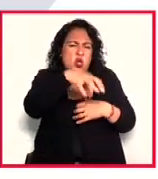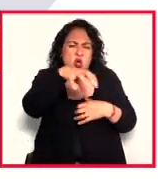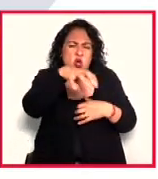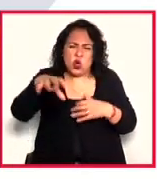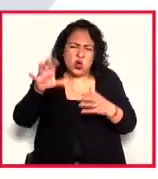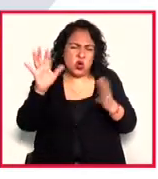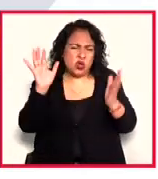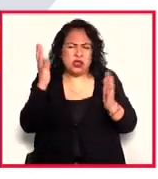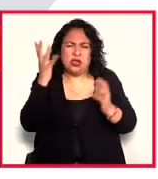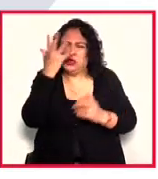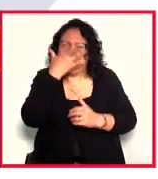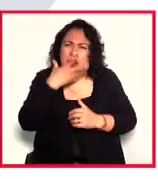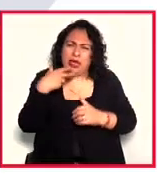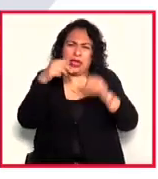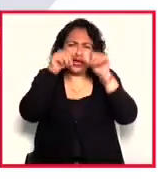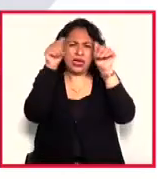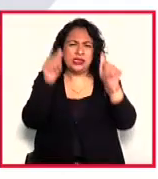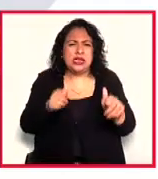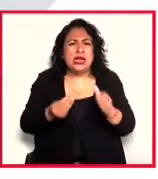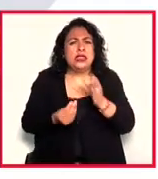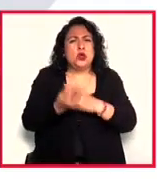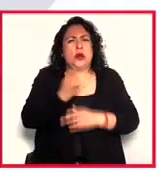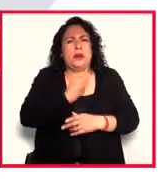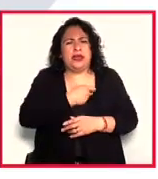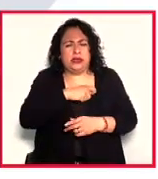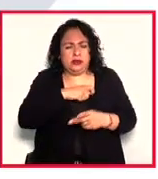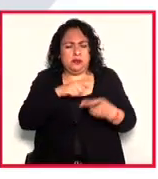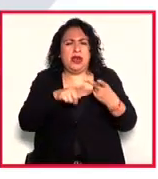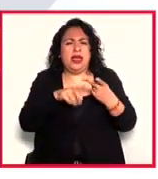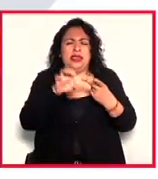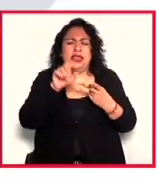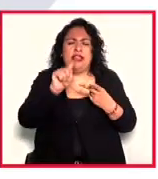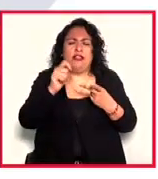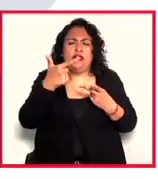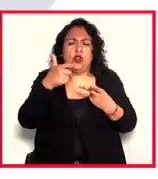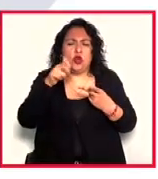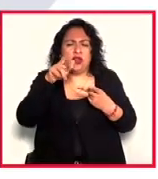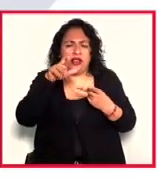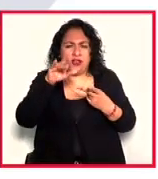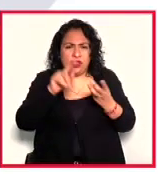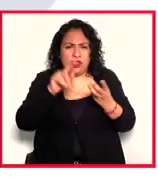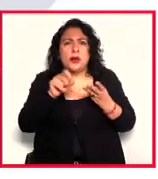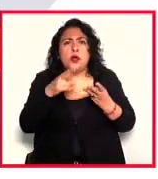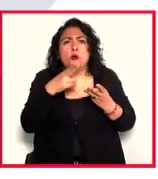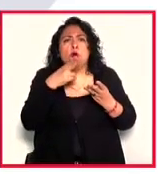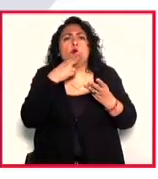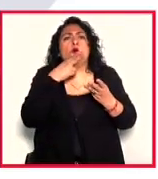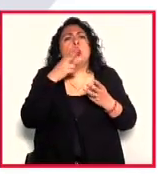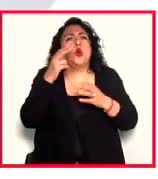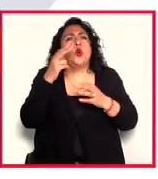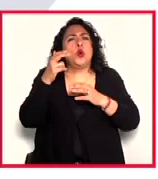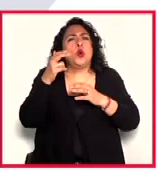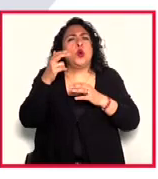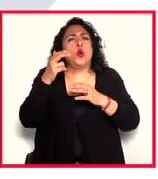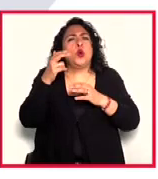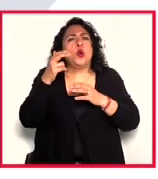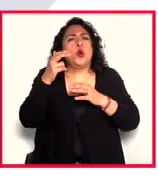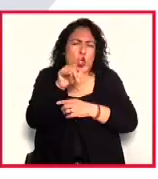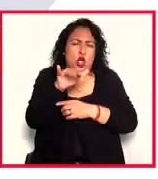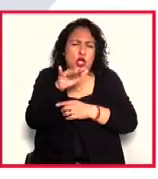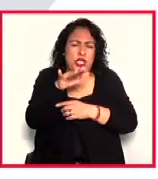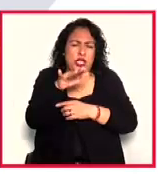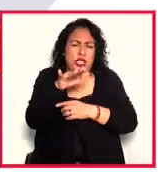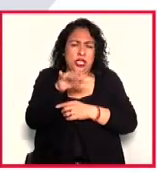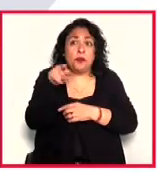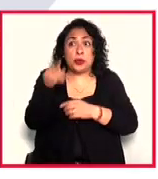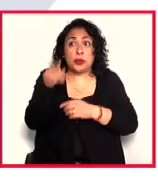muy bellas de arte novohispano, arte etnográfico, así como patrimonio paleontológico. Este museo celebra